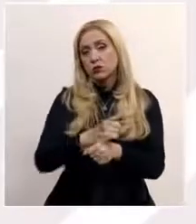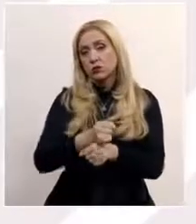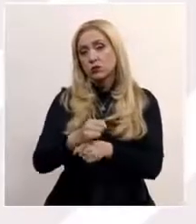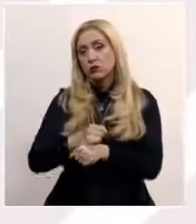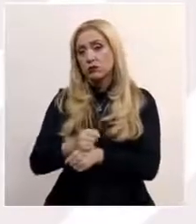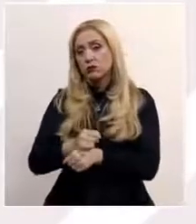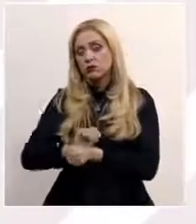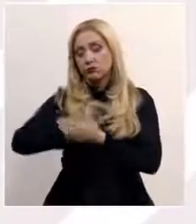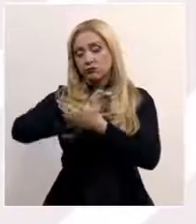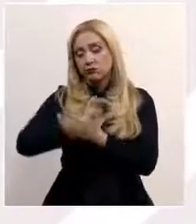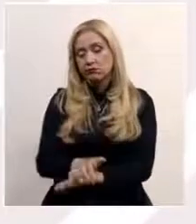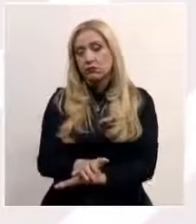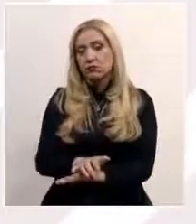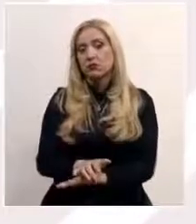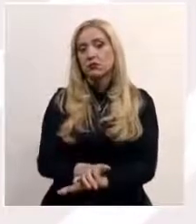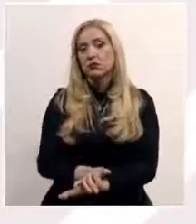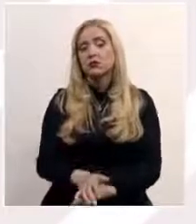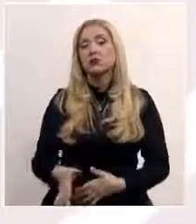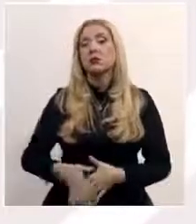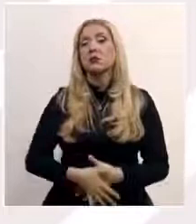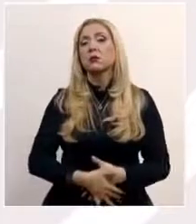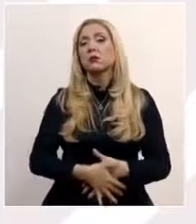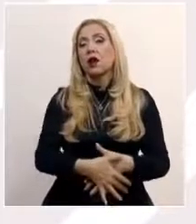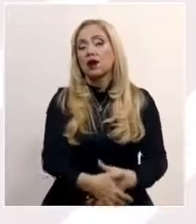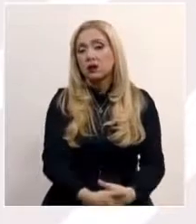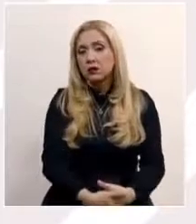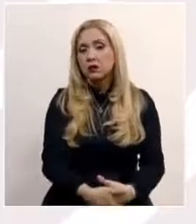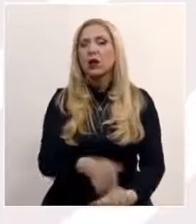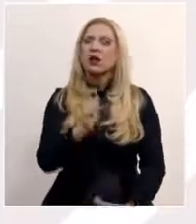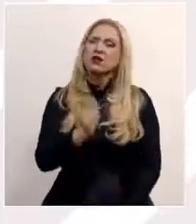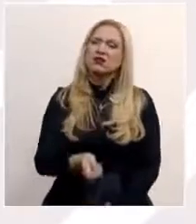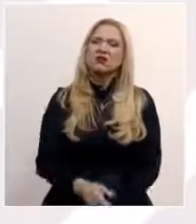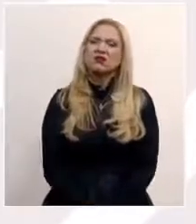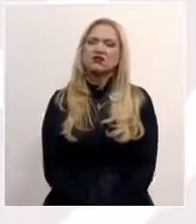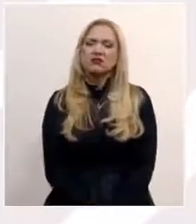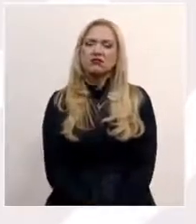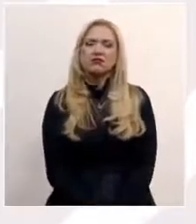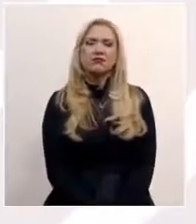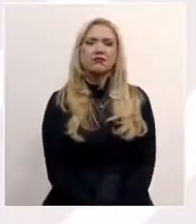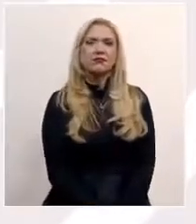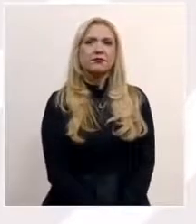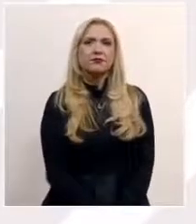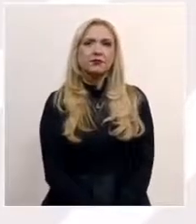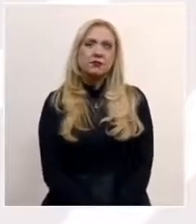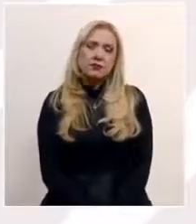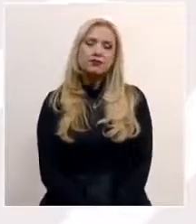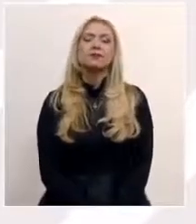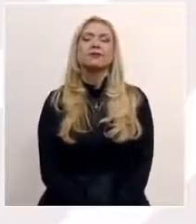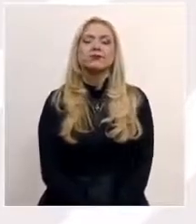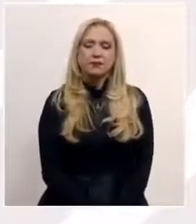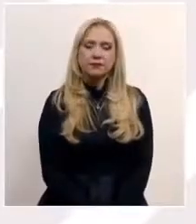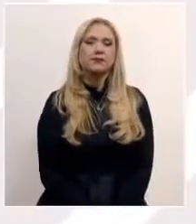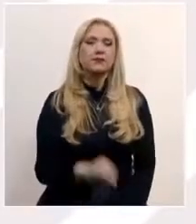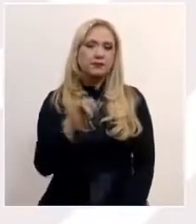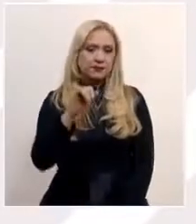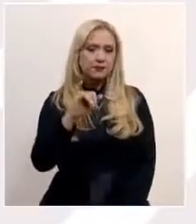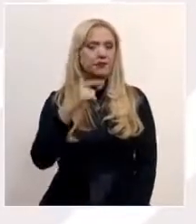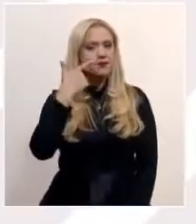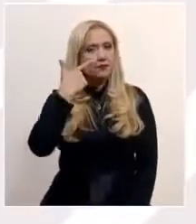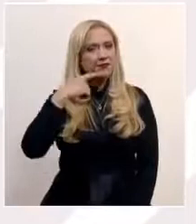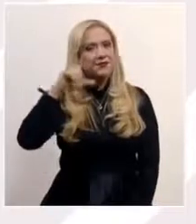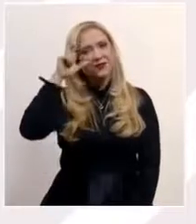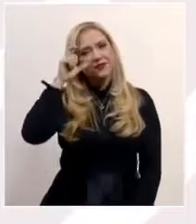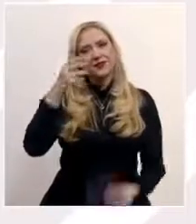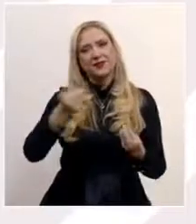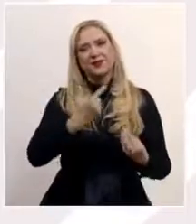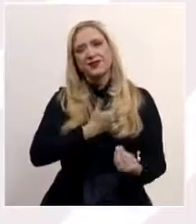esta discriminación por embarazo y bueno, un poco del informe, ¿no? Sí, Geraldina, un gusto estar aquí,